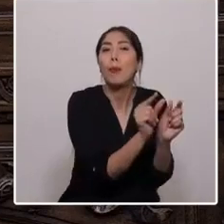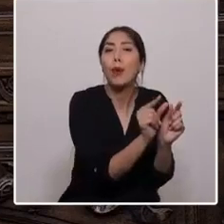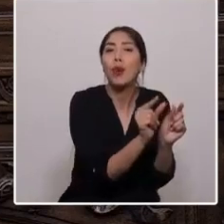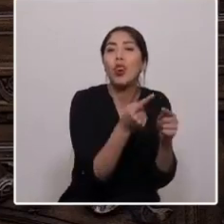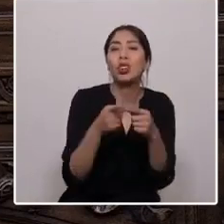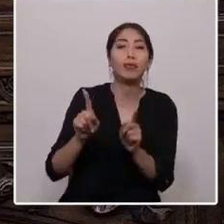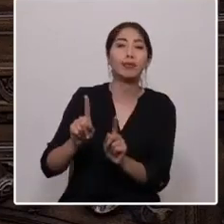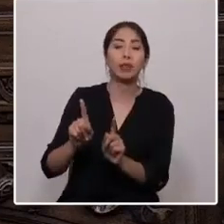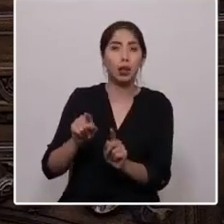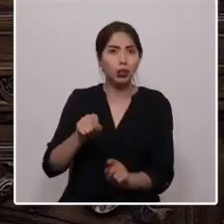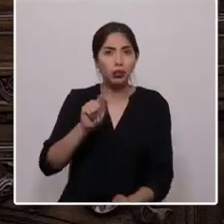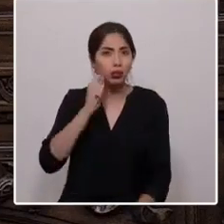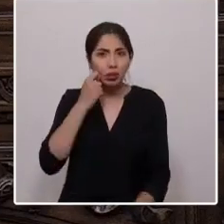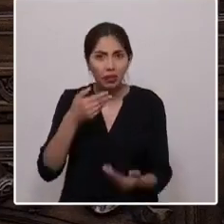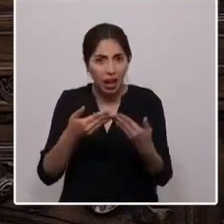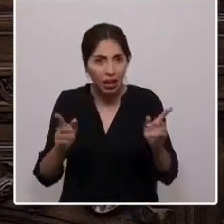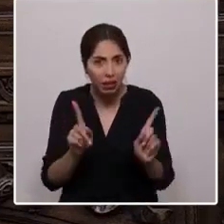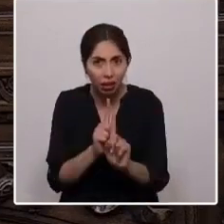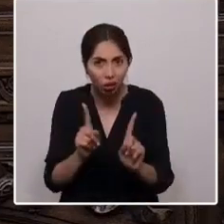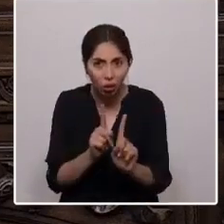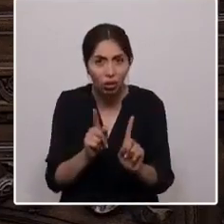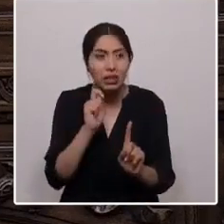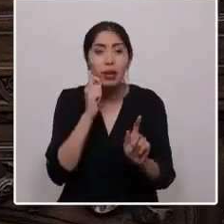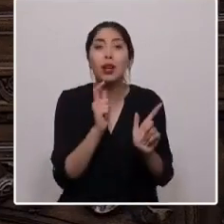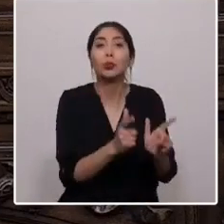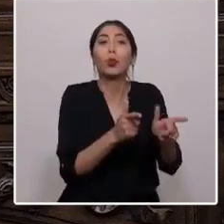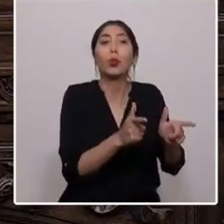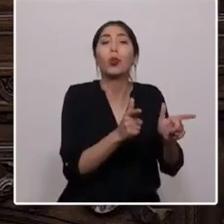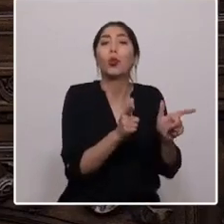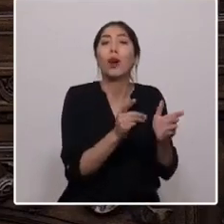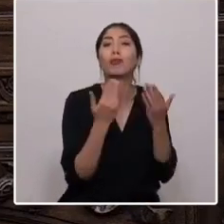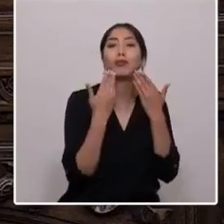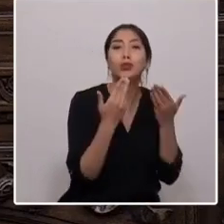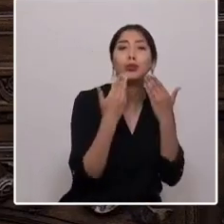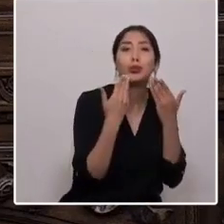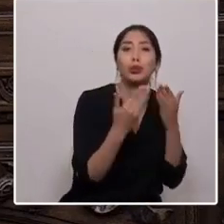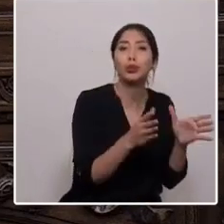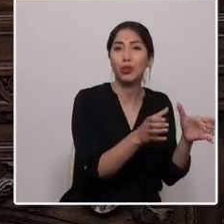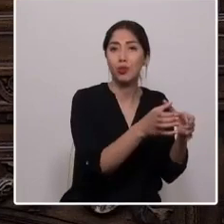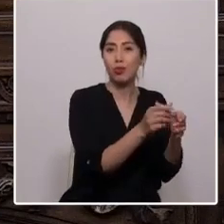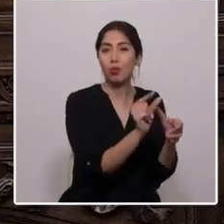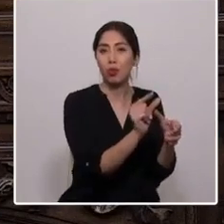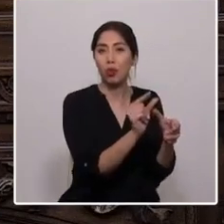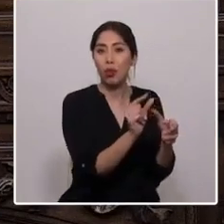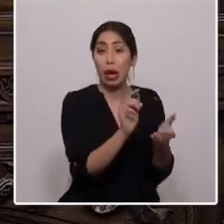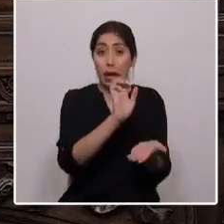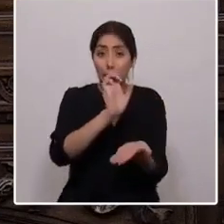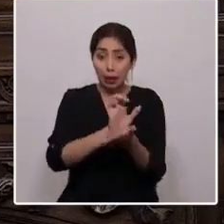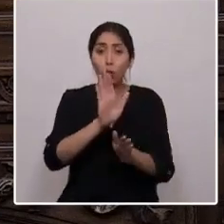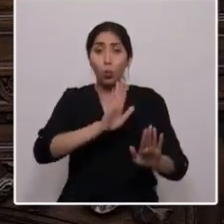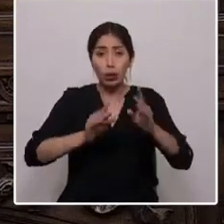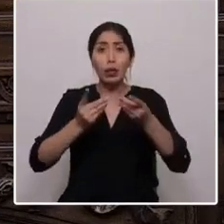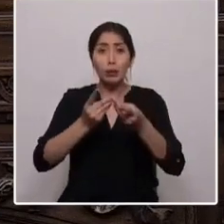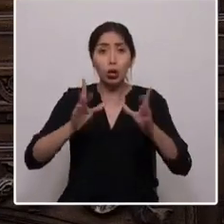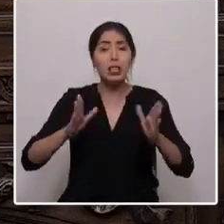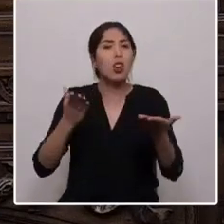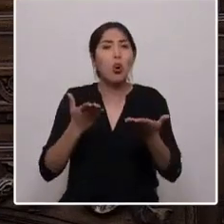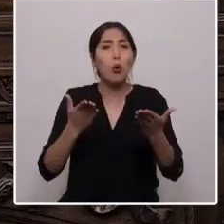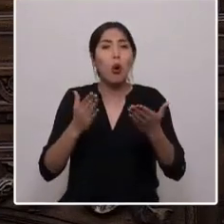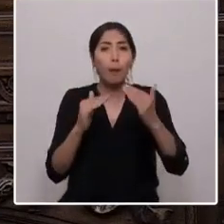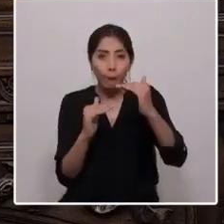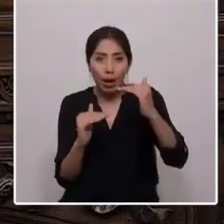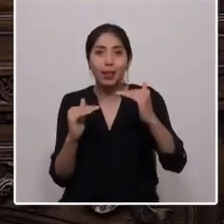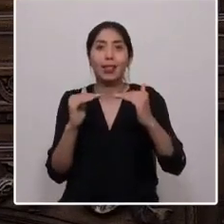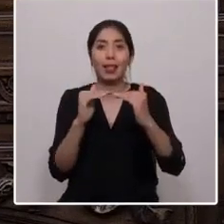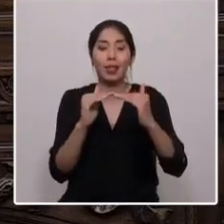libertad es privilegio un estado que cuide la democracia a través de la paridad que cuida la sociedad a través de